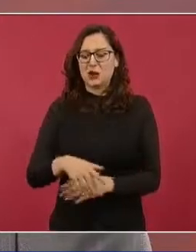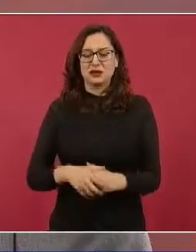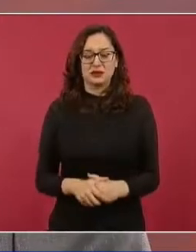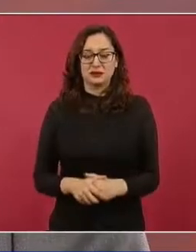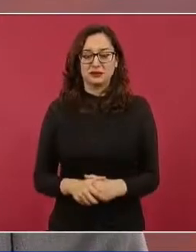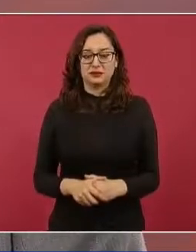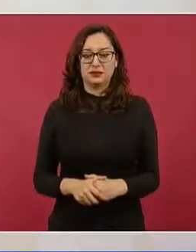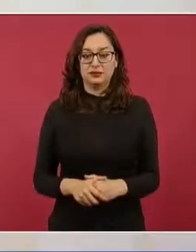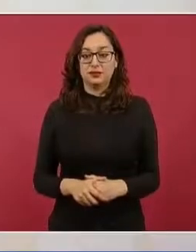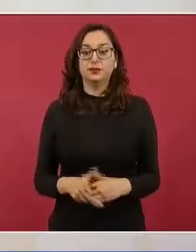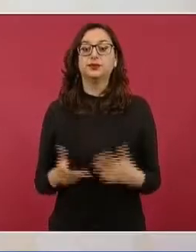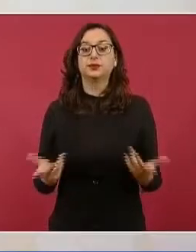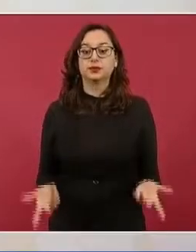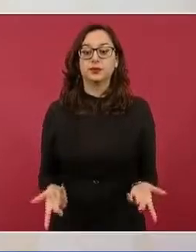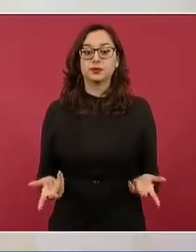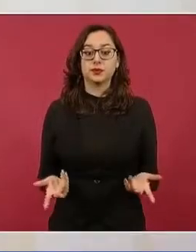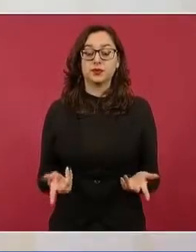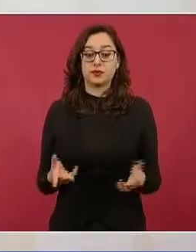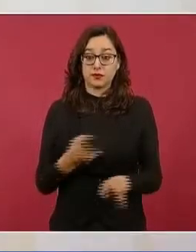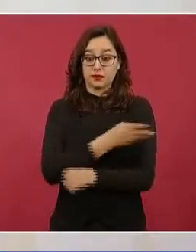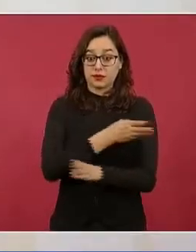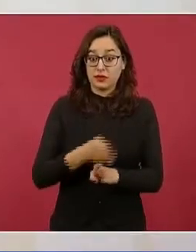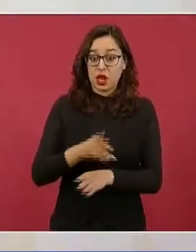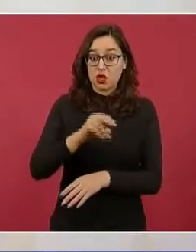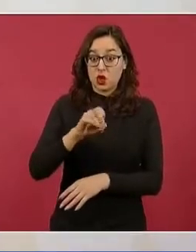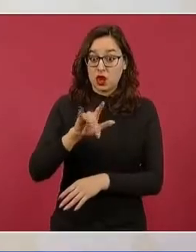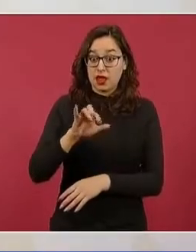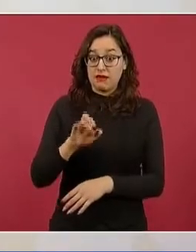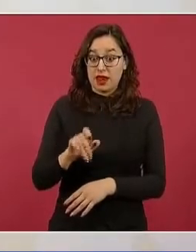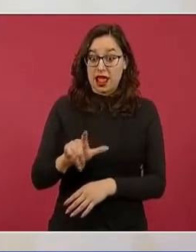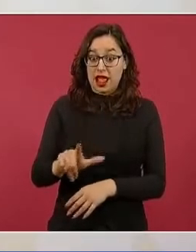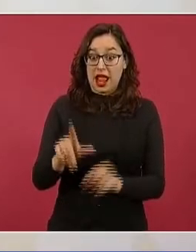¿Se hablaba de la corrupción en el periodo neoliberal?